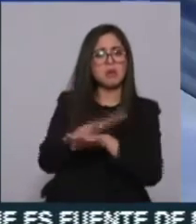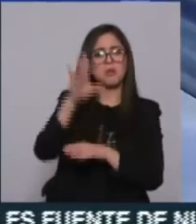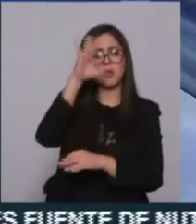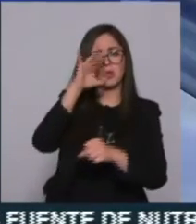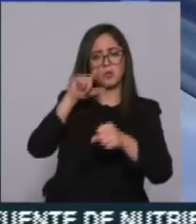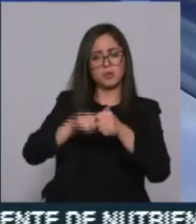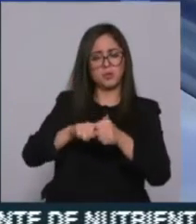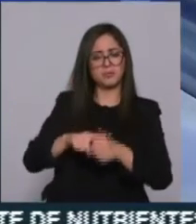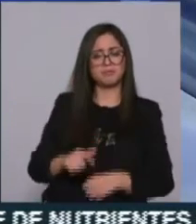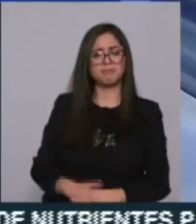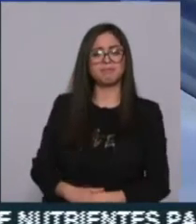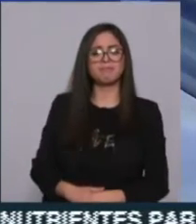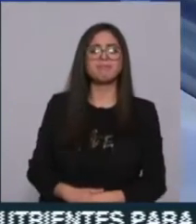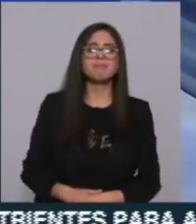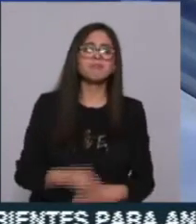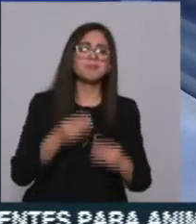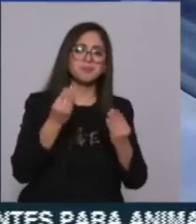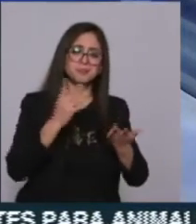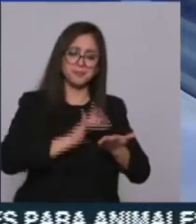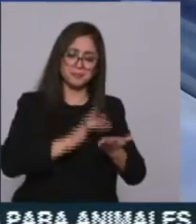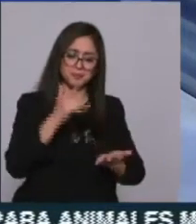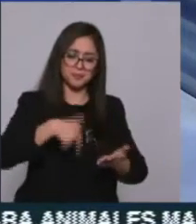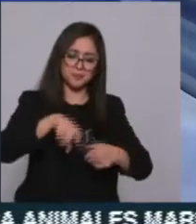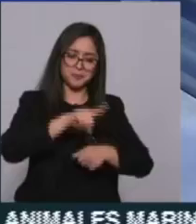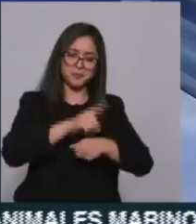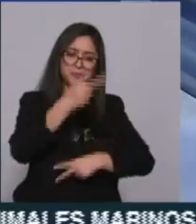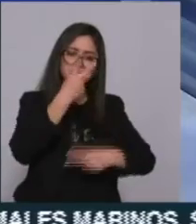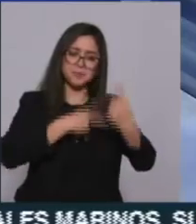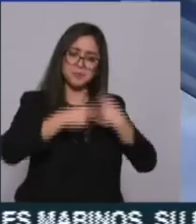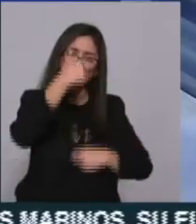muchísimas gracias por habernos acompañado esta noche. No, muchas gracias y perdonen la